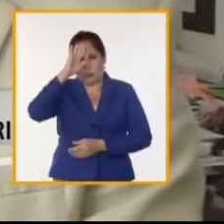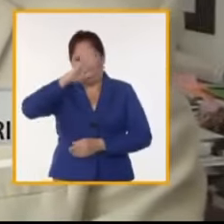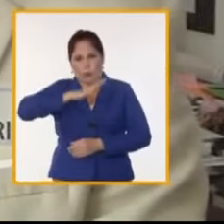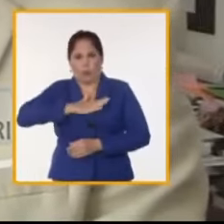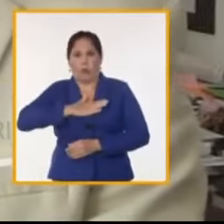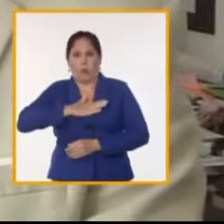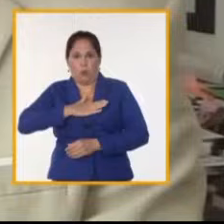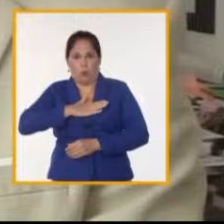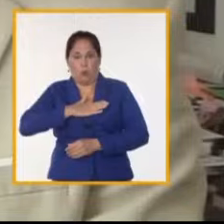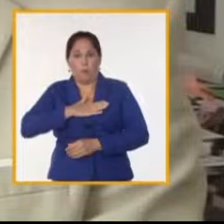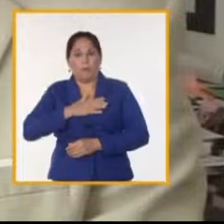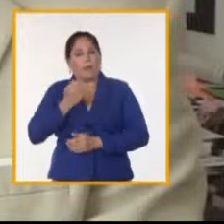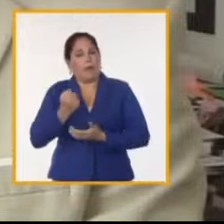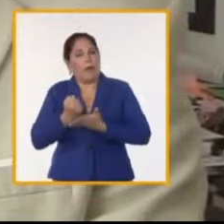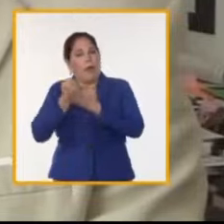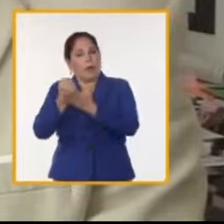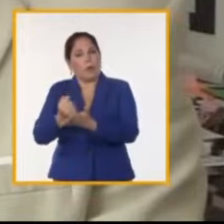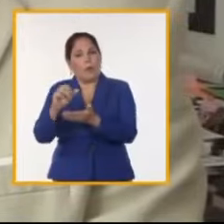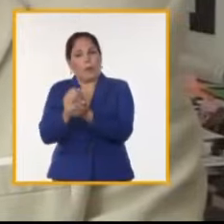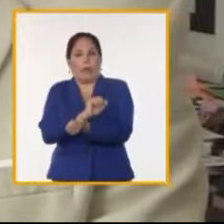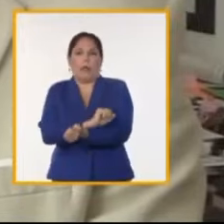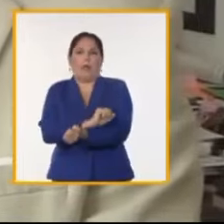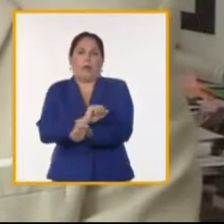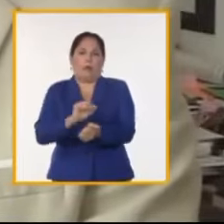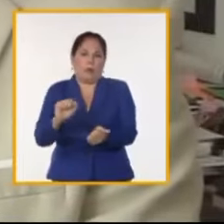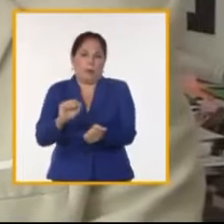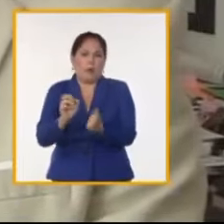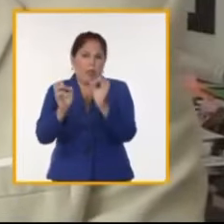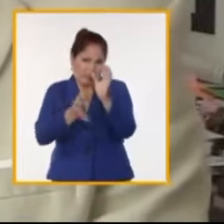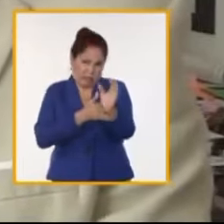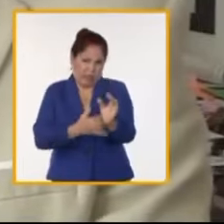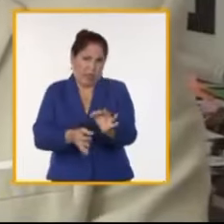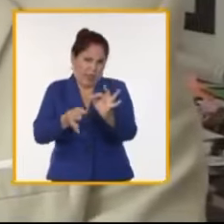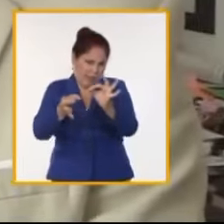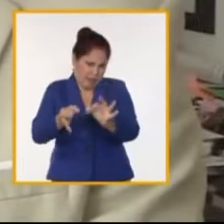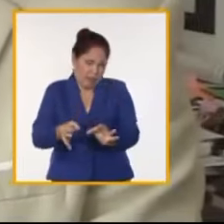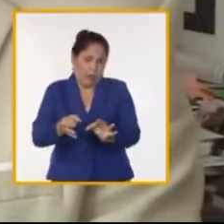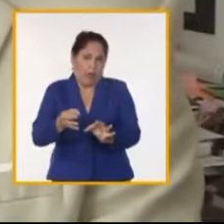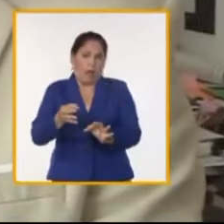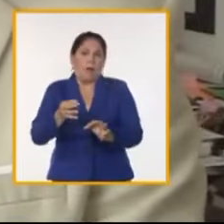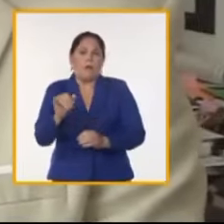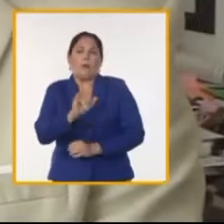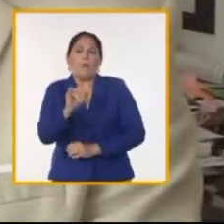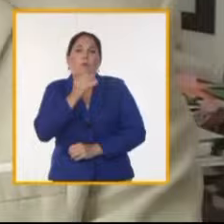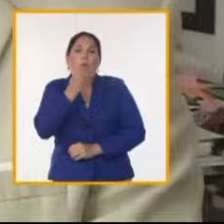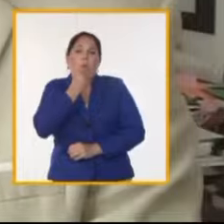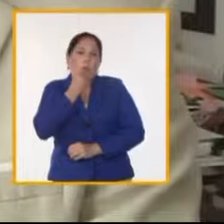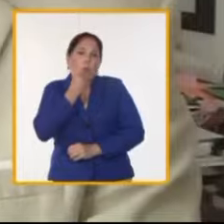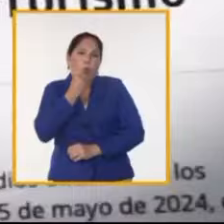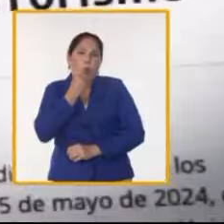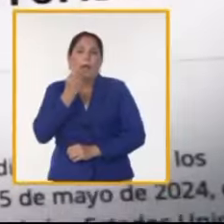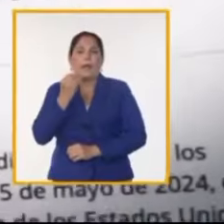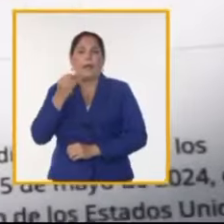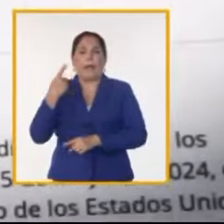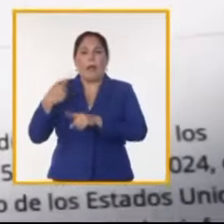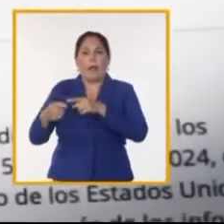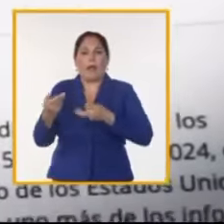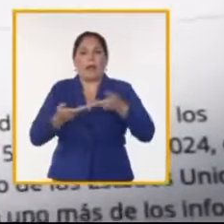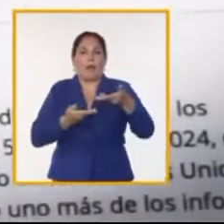del país de los países que patrocinan el terrorismo que es lo que verdaderamente le da acceso a Cuba al sistema financiero